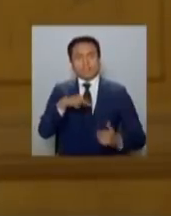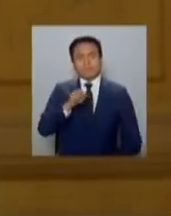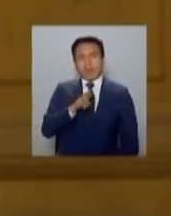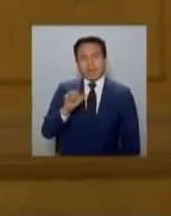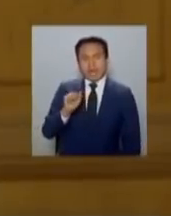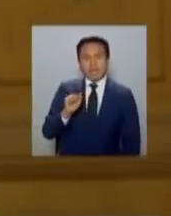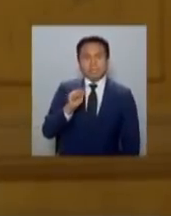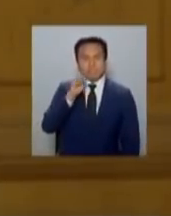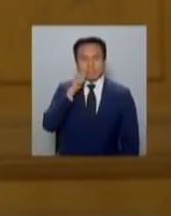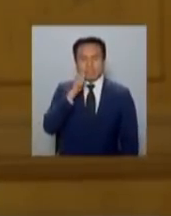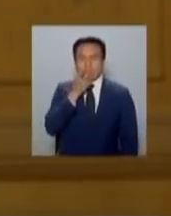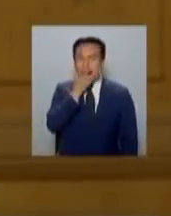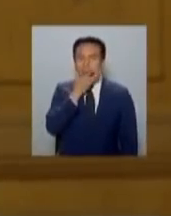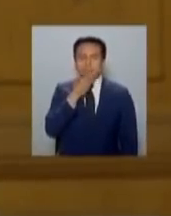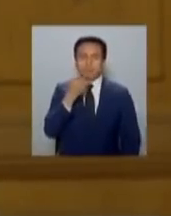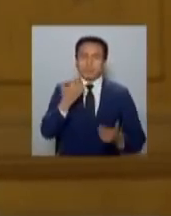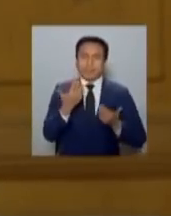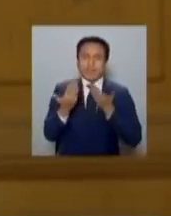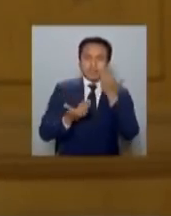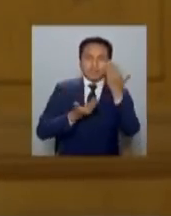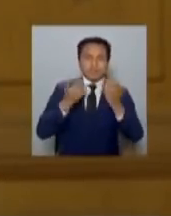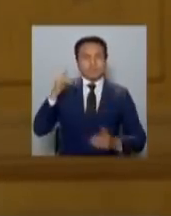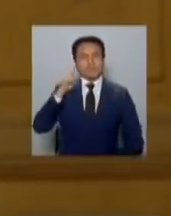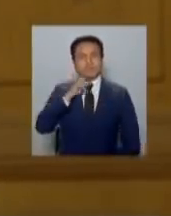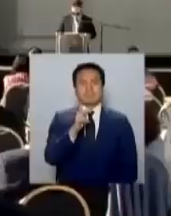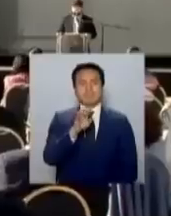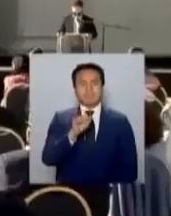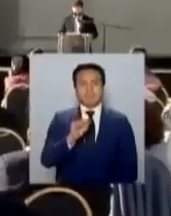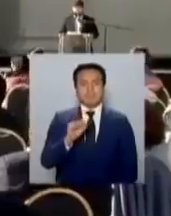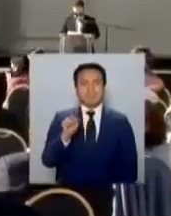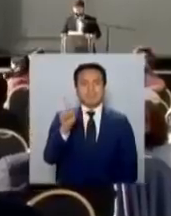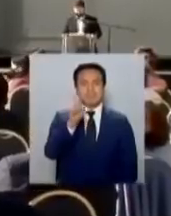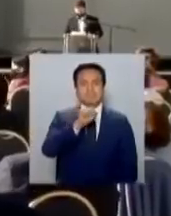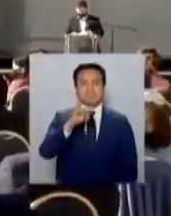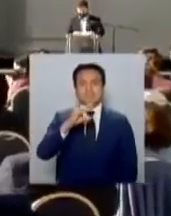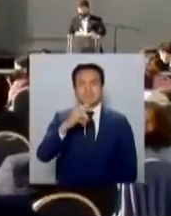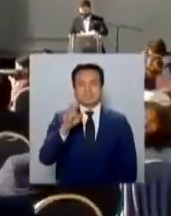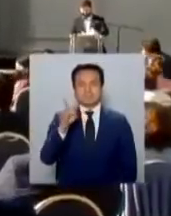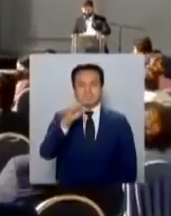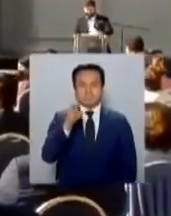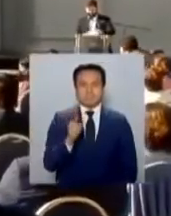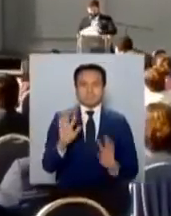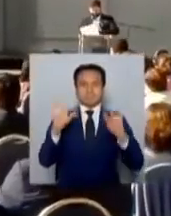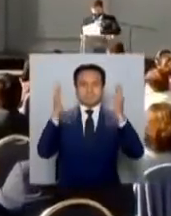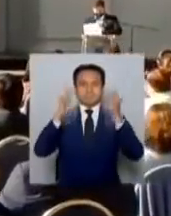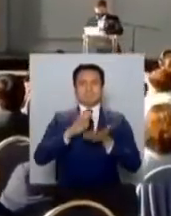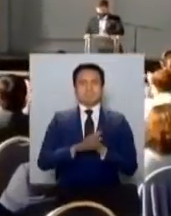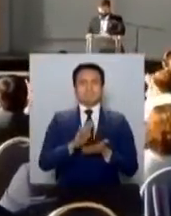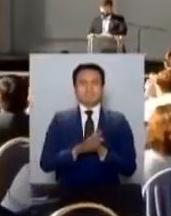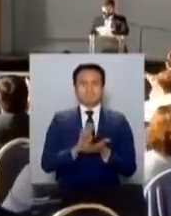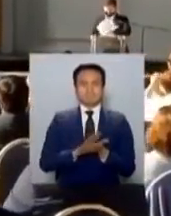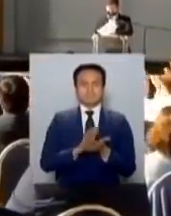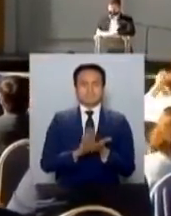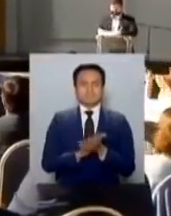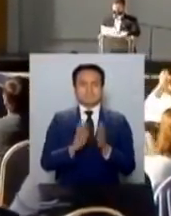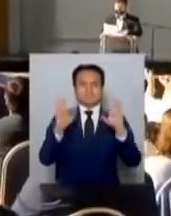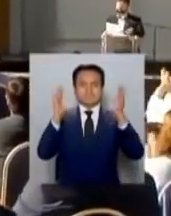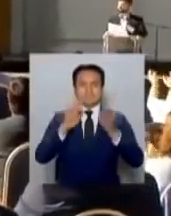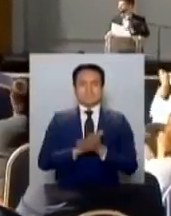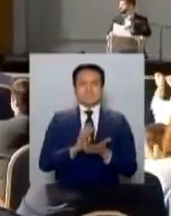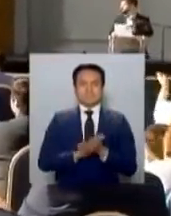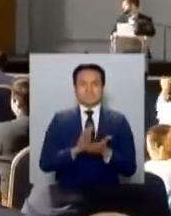Siches. Se va a convertir en la primera mujer en la historia en ocupar este cargo, y comentó algunas de las principales materias que tendrá que